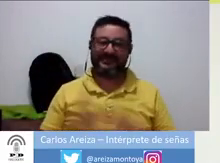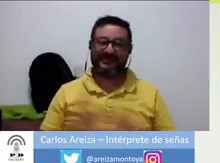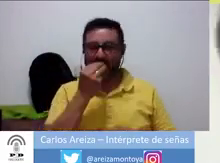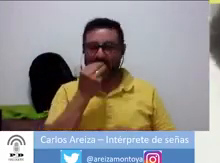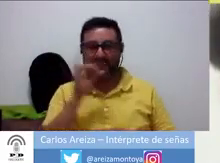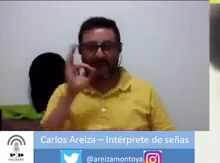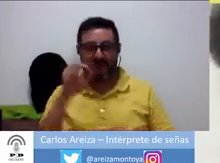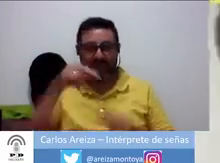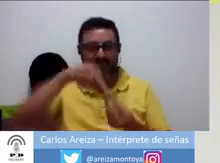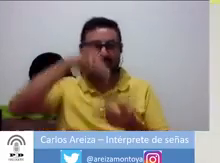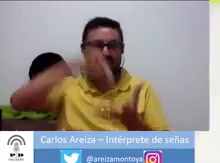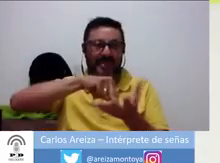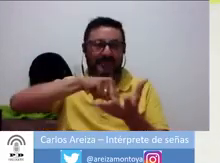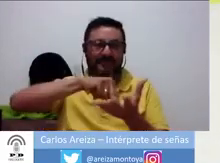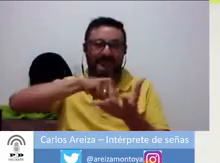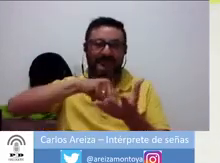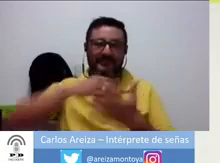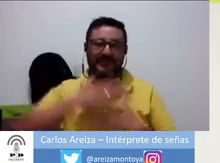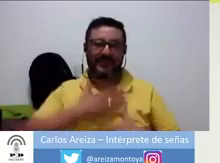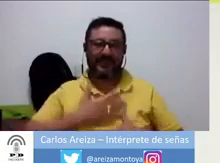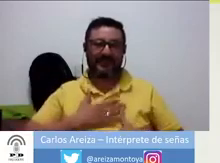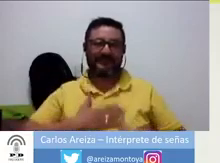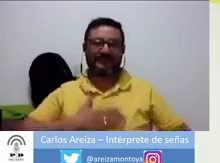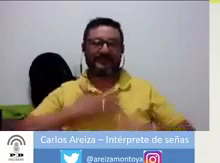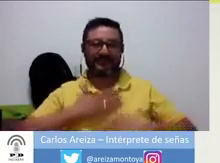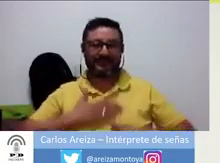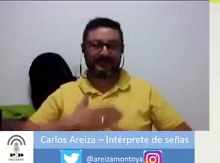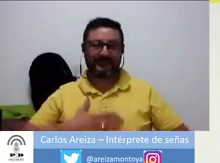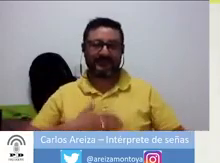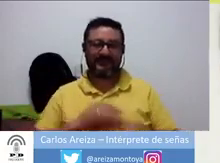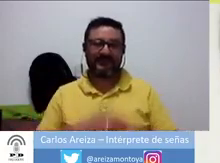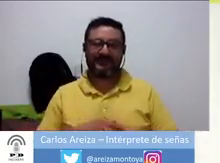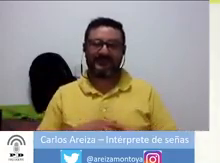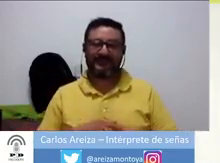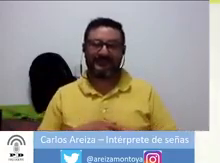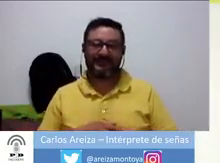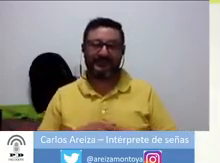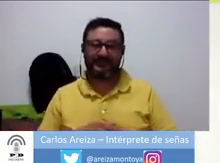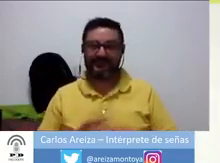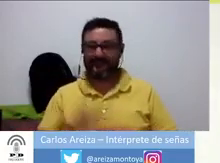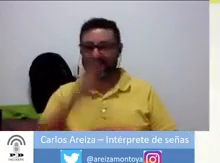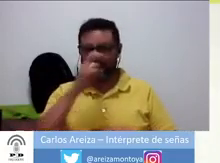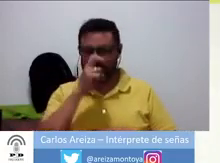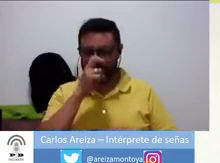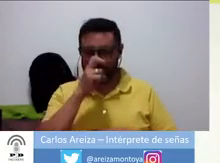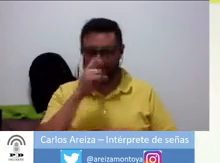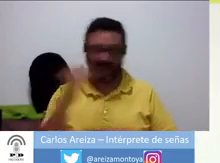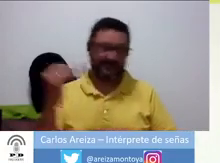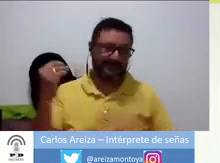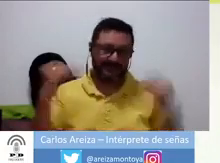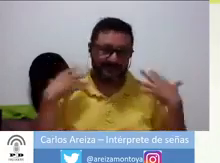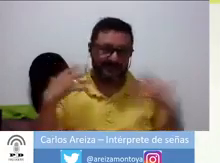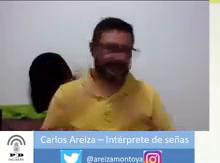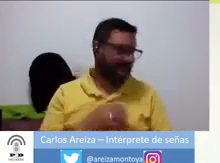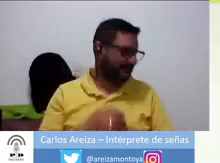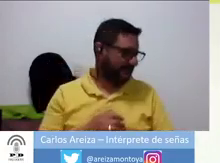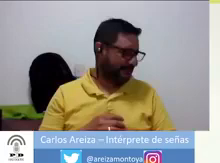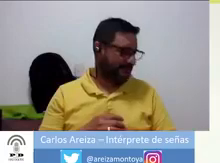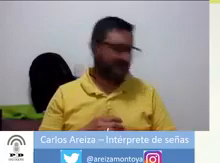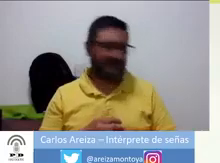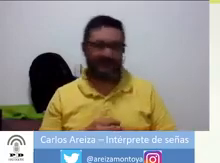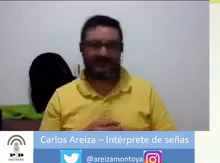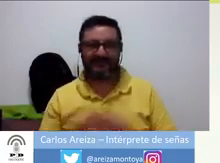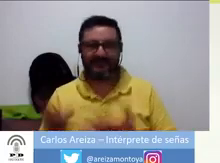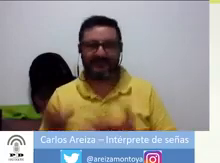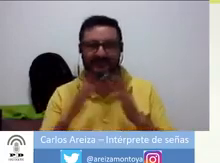entorno propicio para vos, aguantar exigencias, presiones, cargas muy altas, niveles de